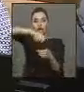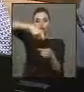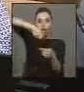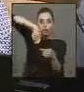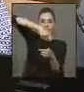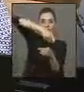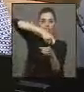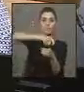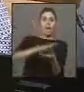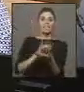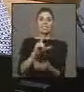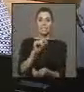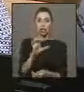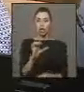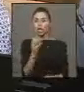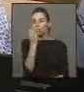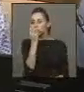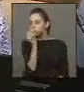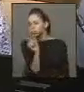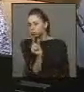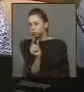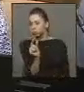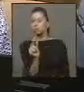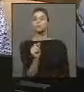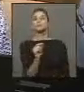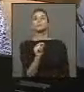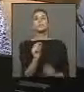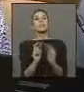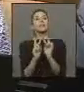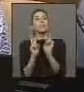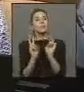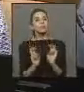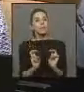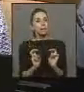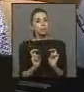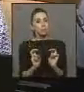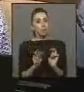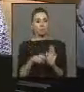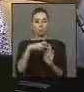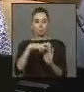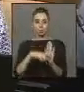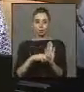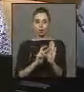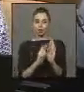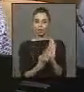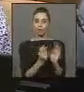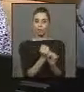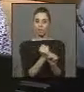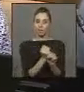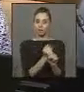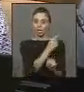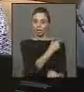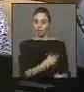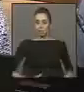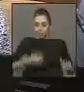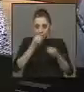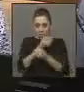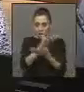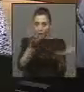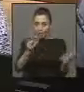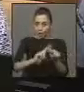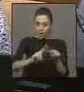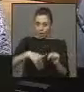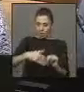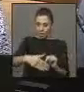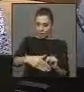Chiloé, FEPROCIC-COCH. El tema, el proyecto de reforma laboral anunciado por el Ejecutivo y